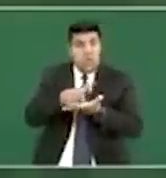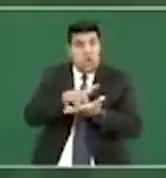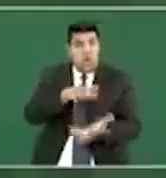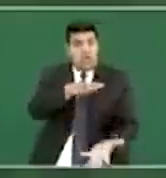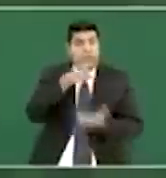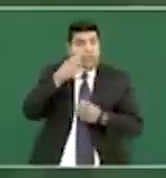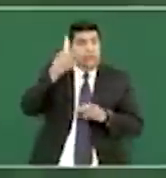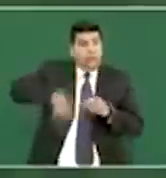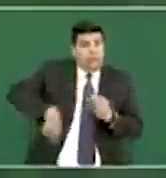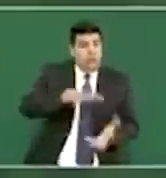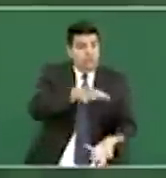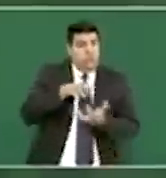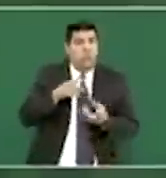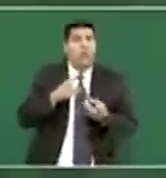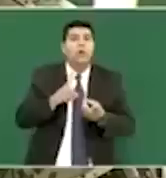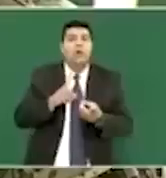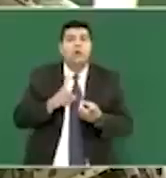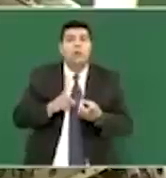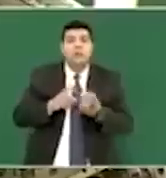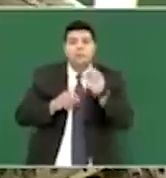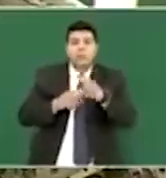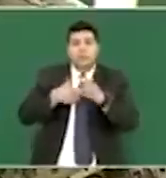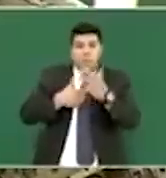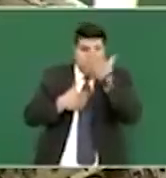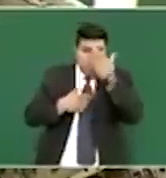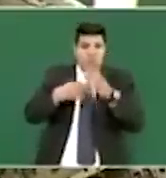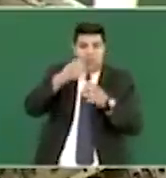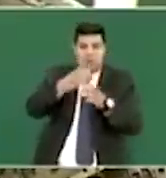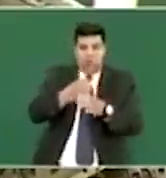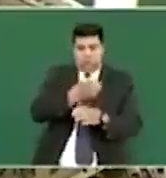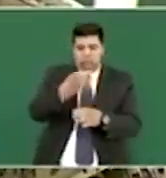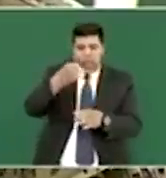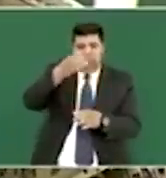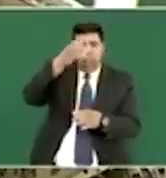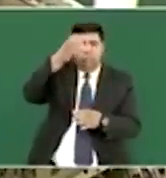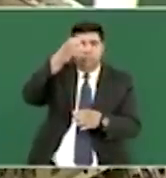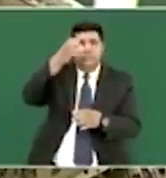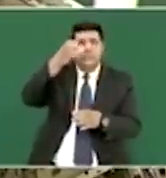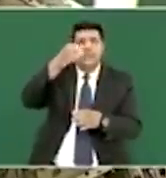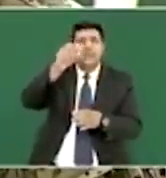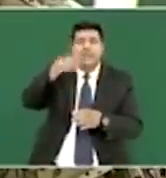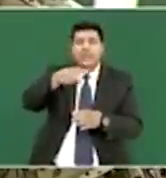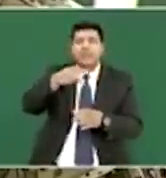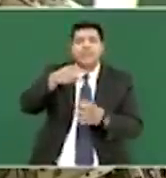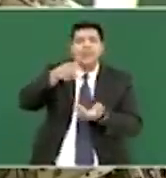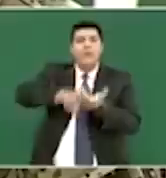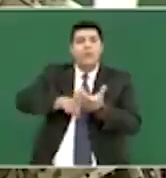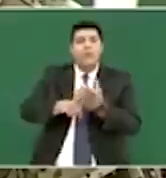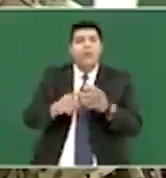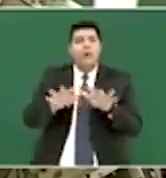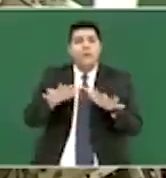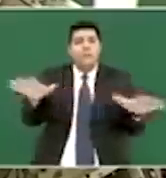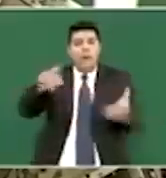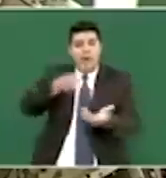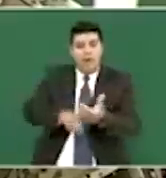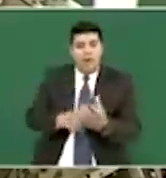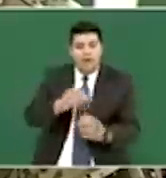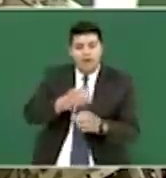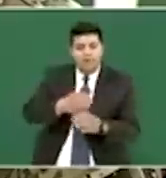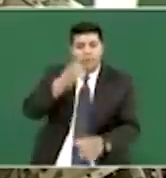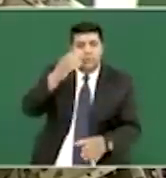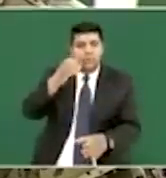antes sobre el pepino de mar y pues ahí con información que tenemos supimos